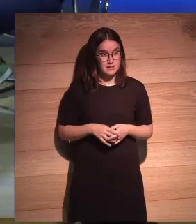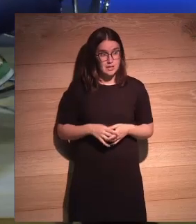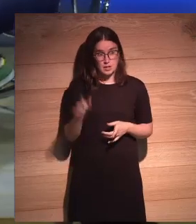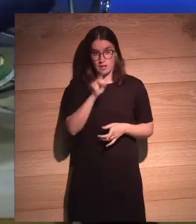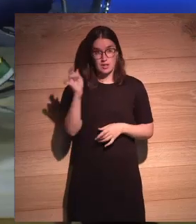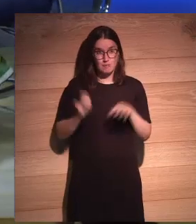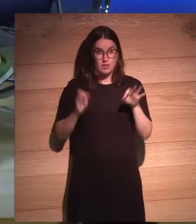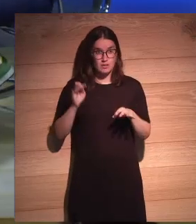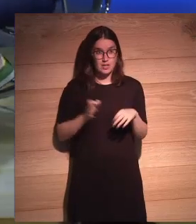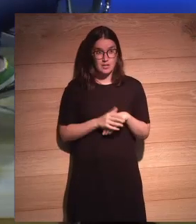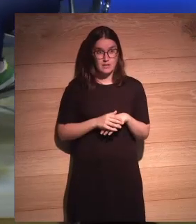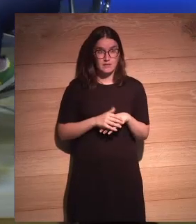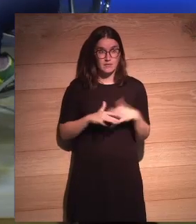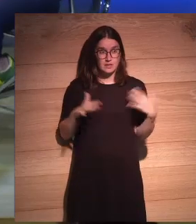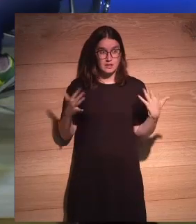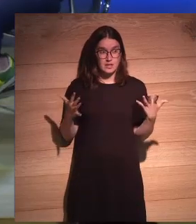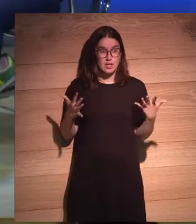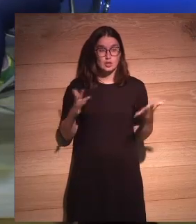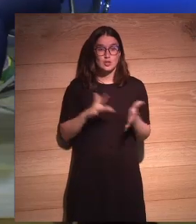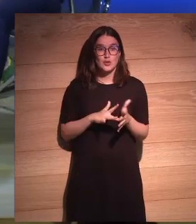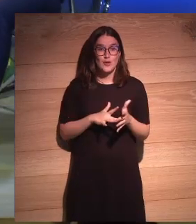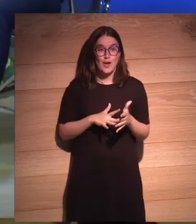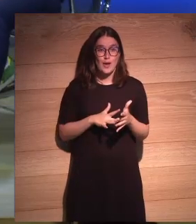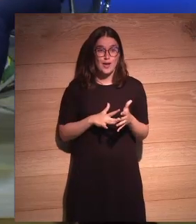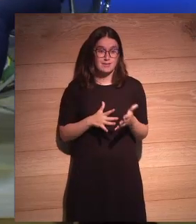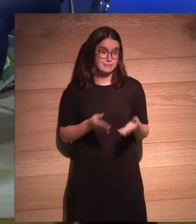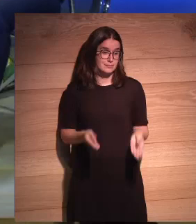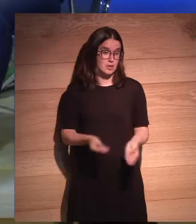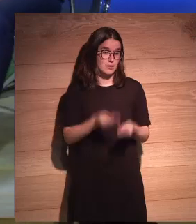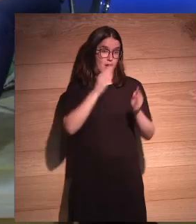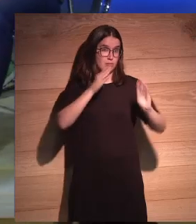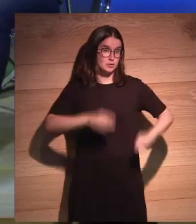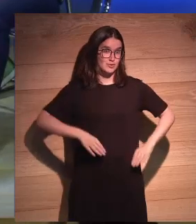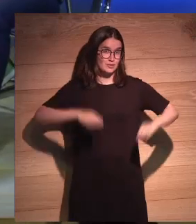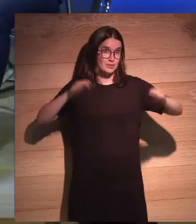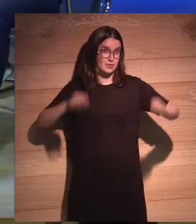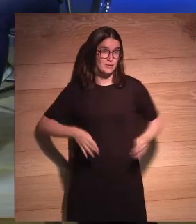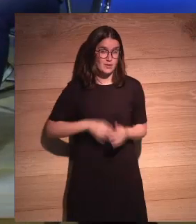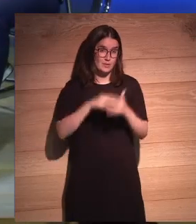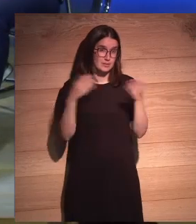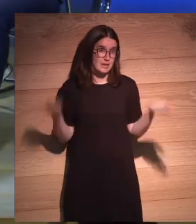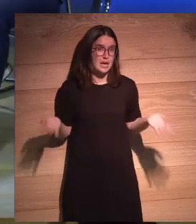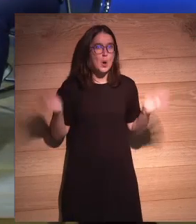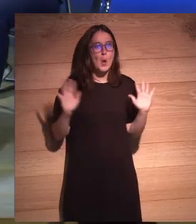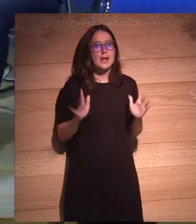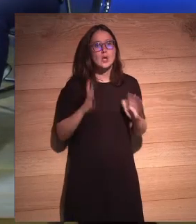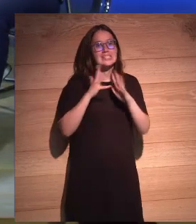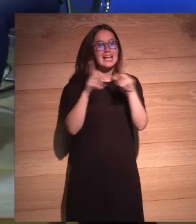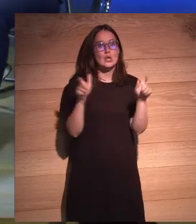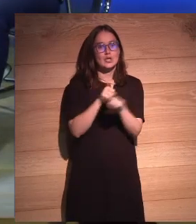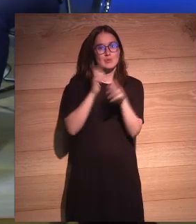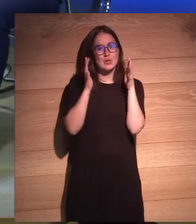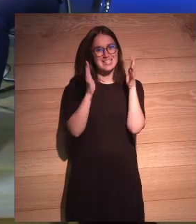100%, ¿no? Claro. Pero la trivialidad es el enemigo a batir, ¿no? Pero los algoritmos